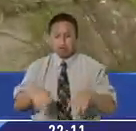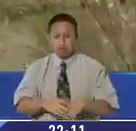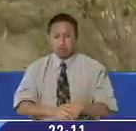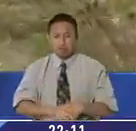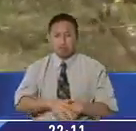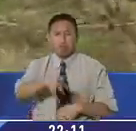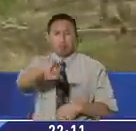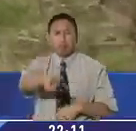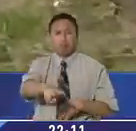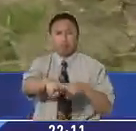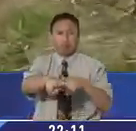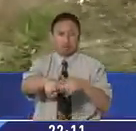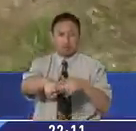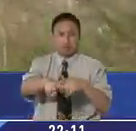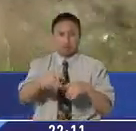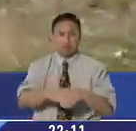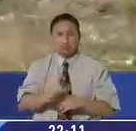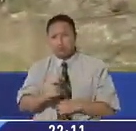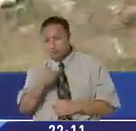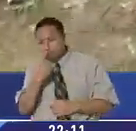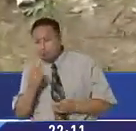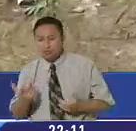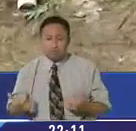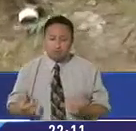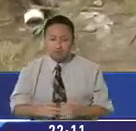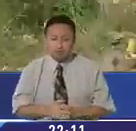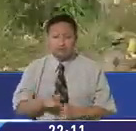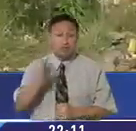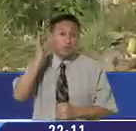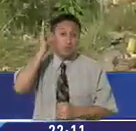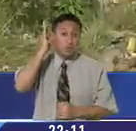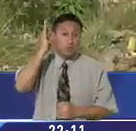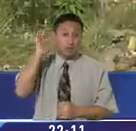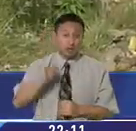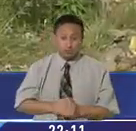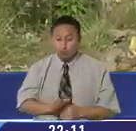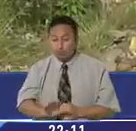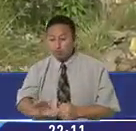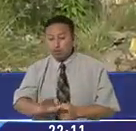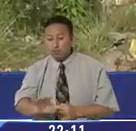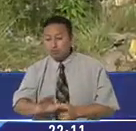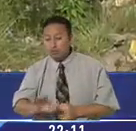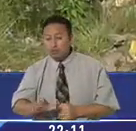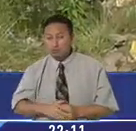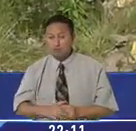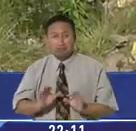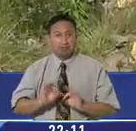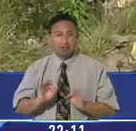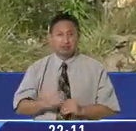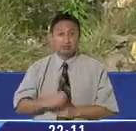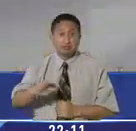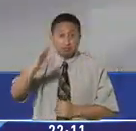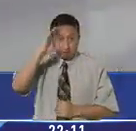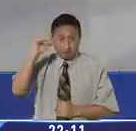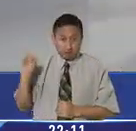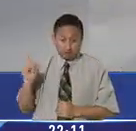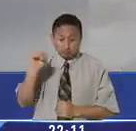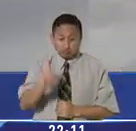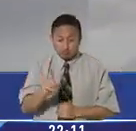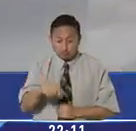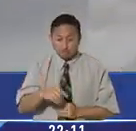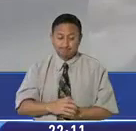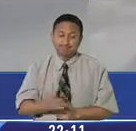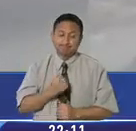terreno baldío. Cuando se acercaron se percataron que era una mujer y no respondía a los llamados. La policía preventiva llegó y confirmó